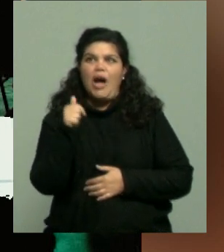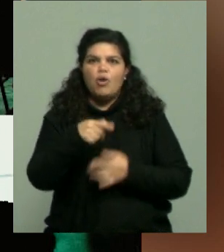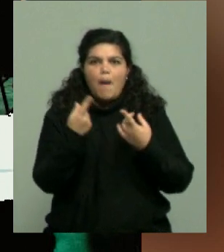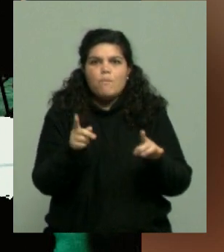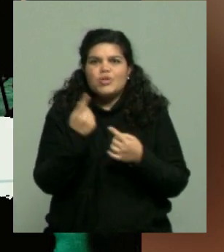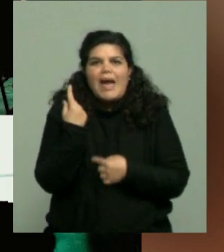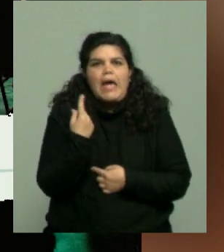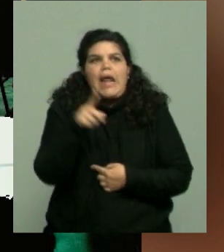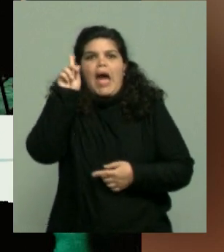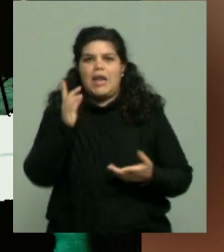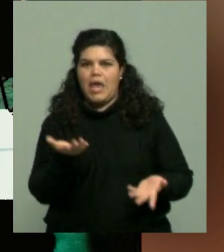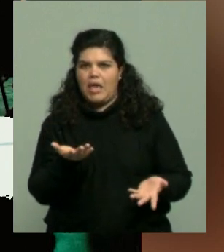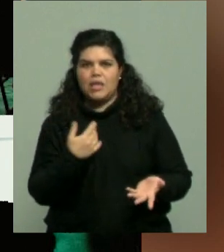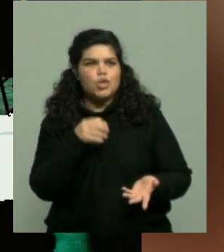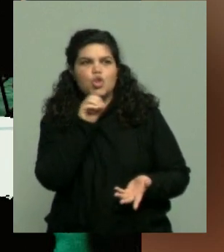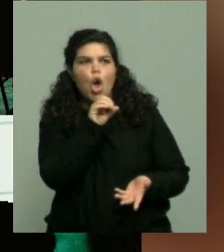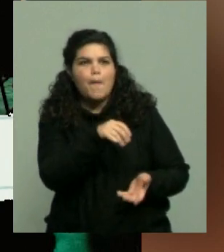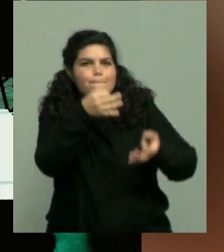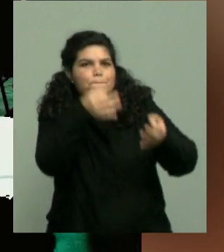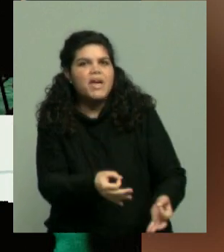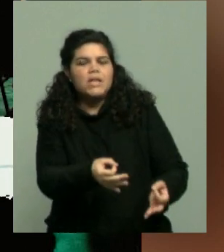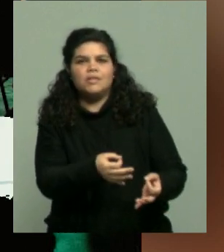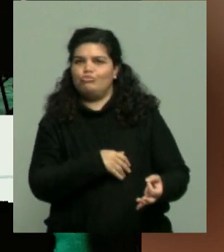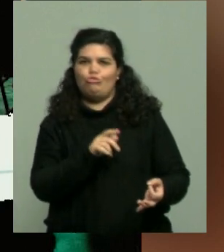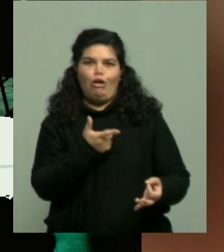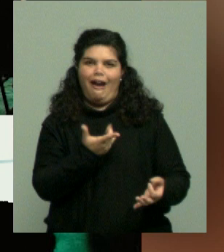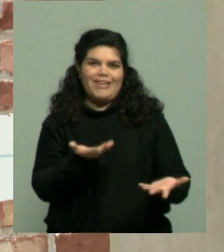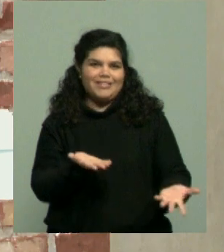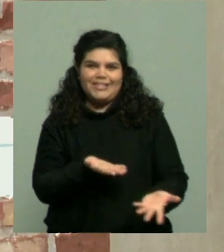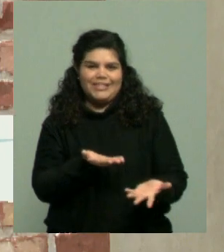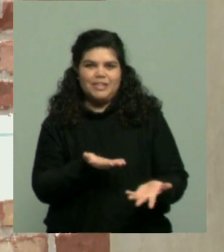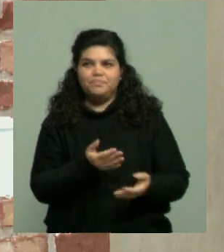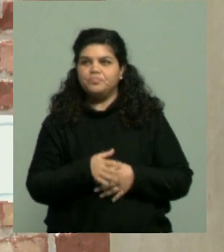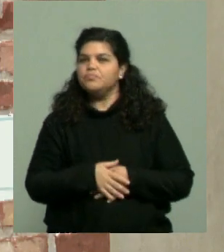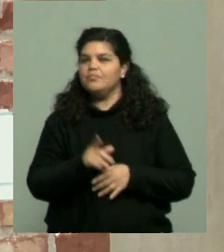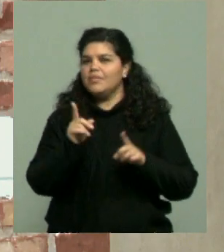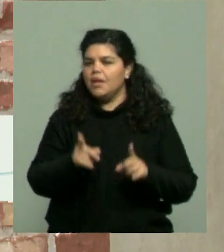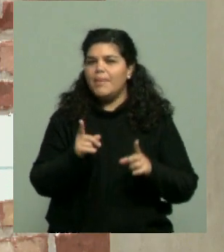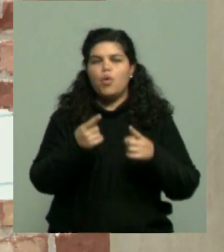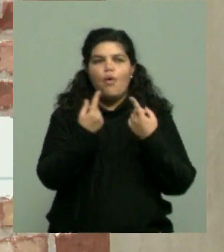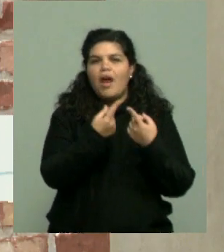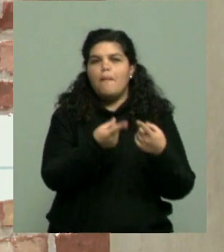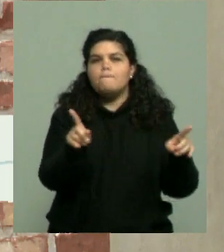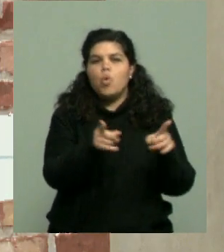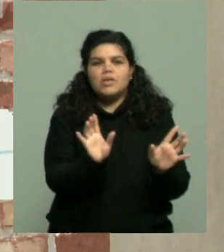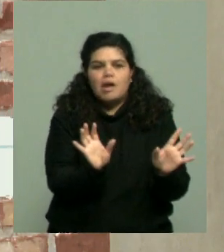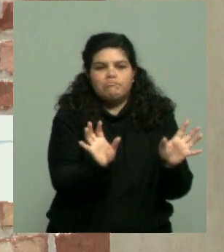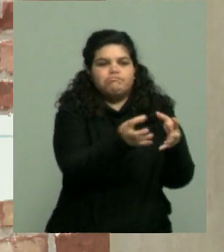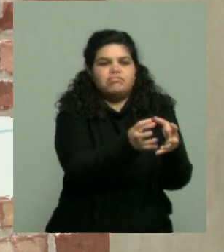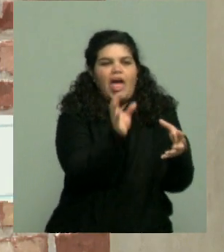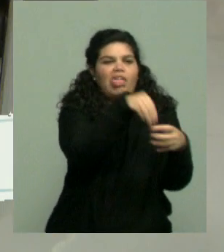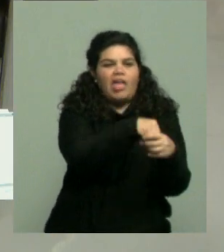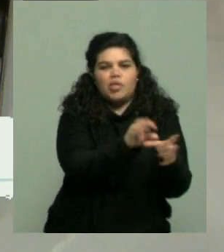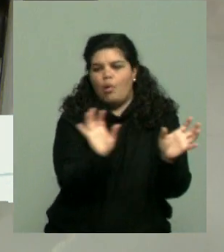bien. Uh-huh. O tal vez un estilo en donde ponerla, ¿no? De ubicarla, sería una cosa así.